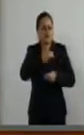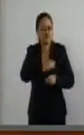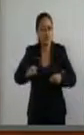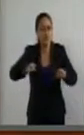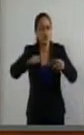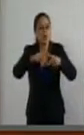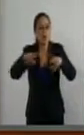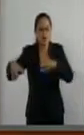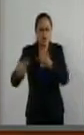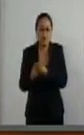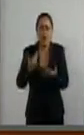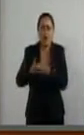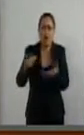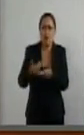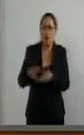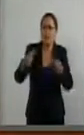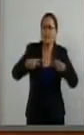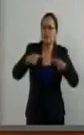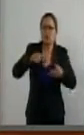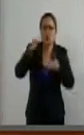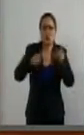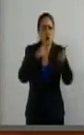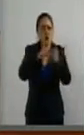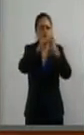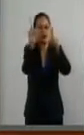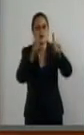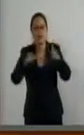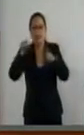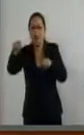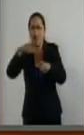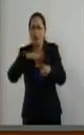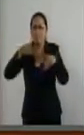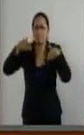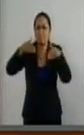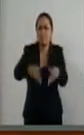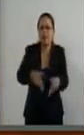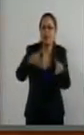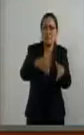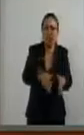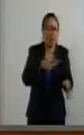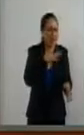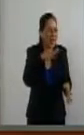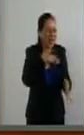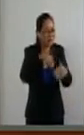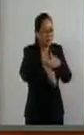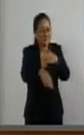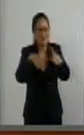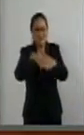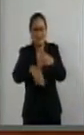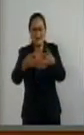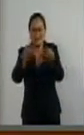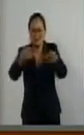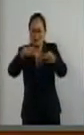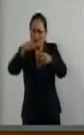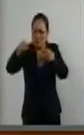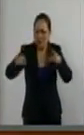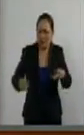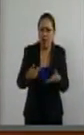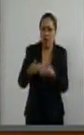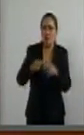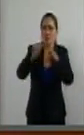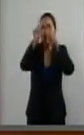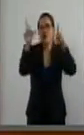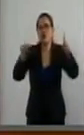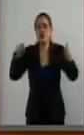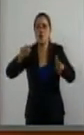hoy está sepultando a gente en distintas partes del territorio. Le estoy dando la vuelta al país en este momento. Estuve